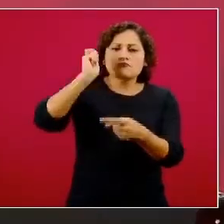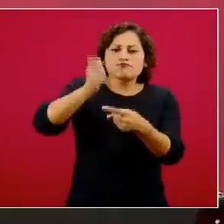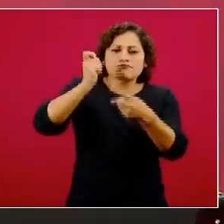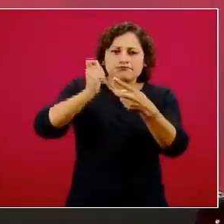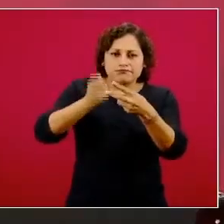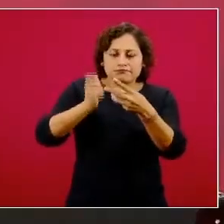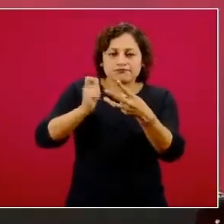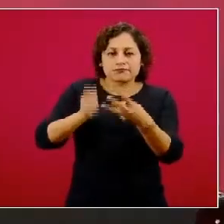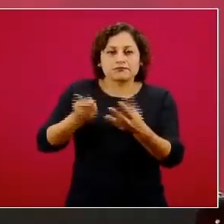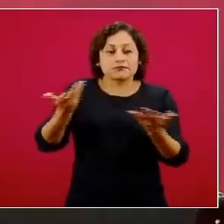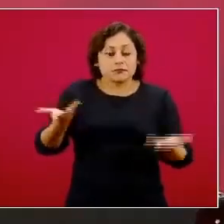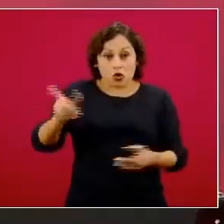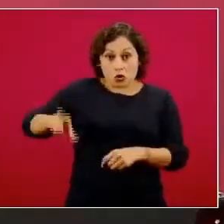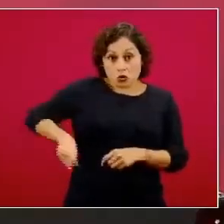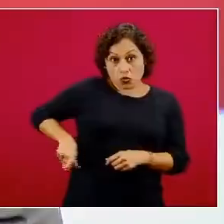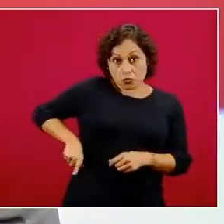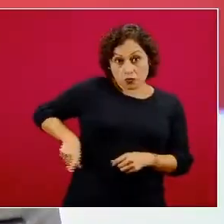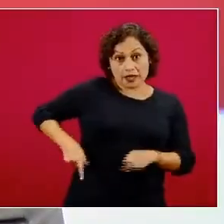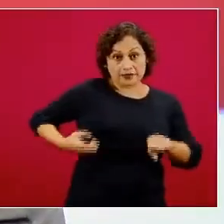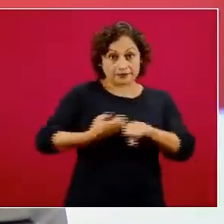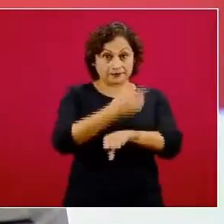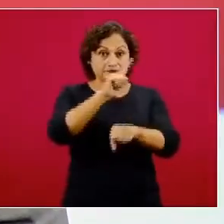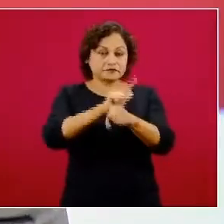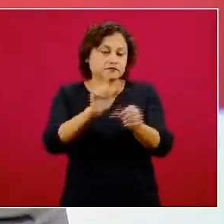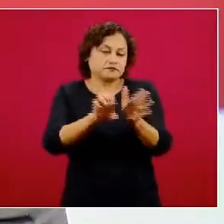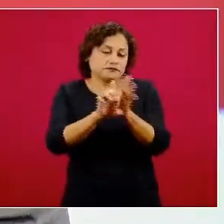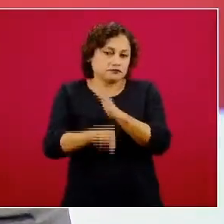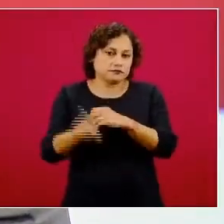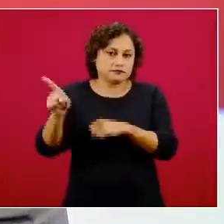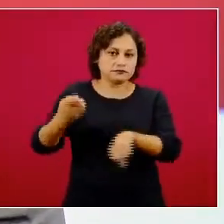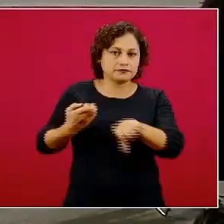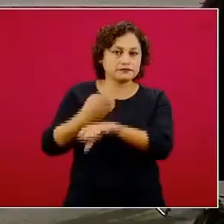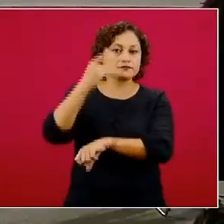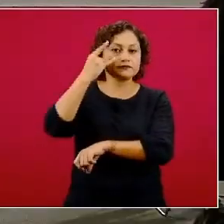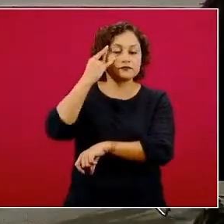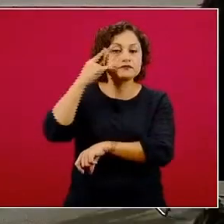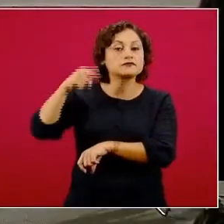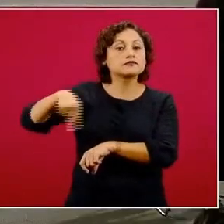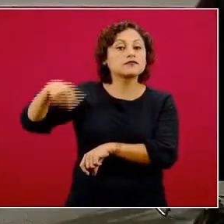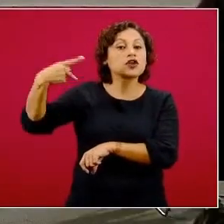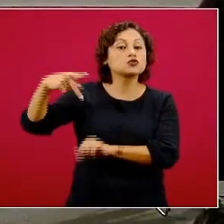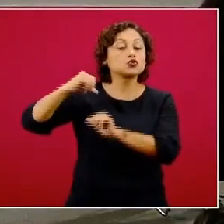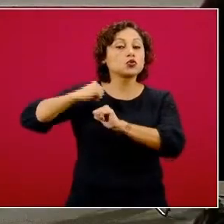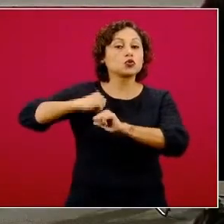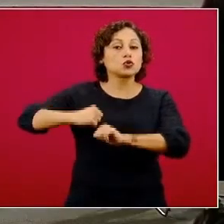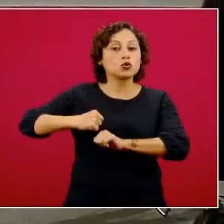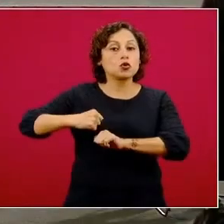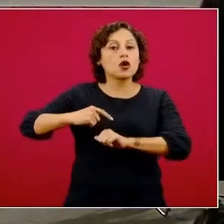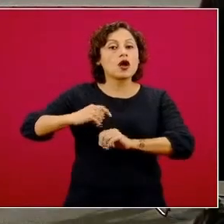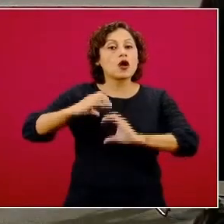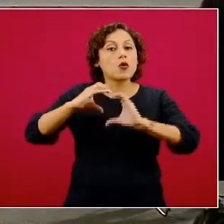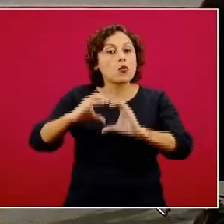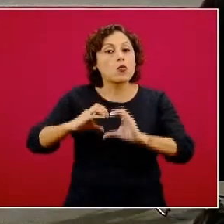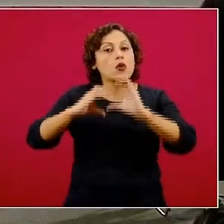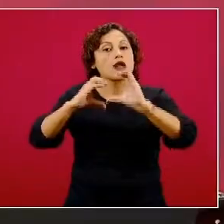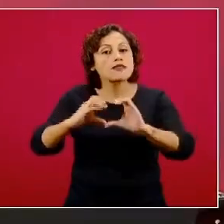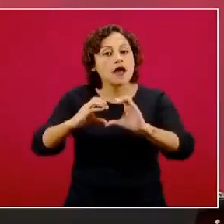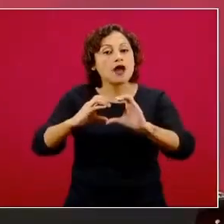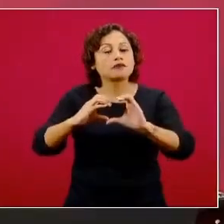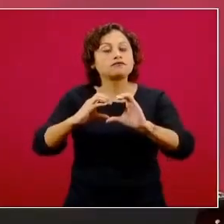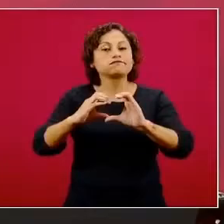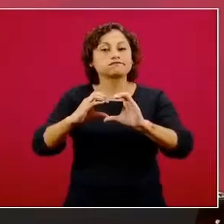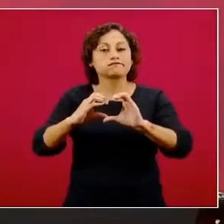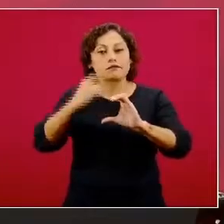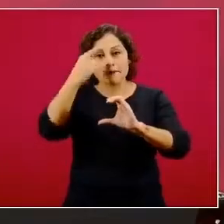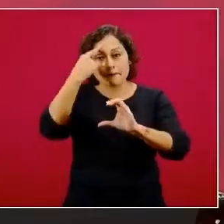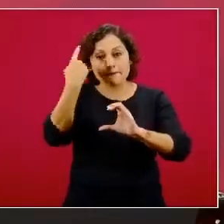estado, por ejemplo el de Campeche, ha estado viendo cómo incrementar o cómo disminuir